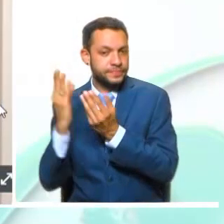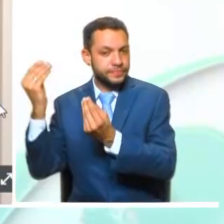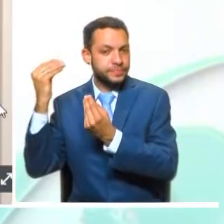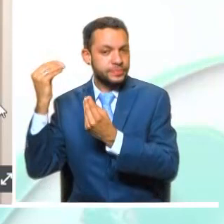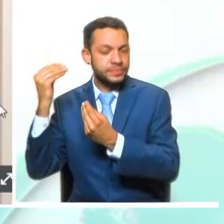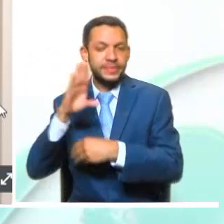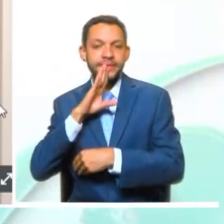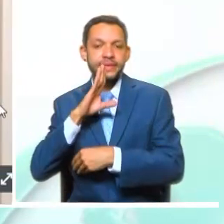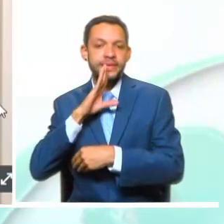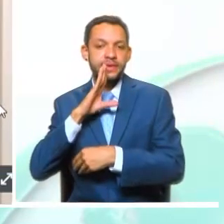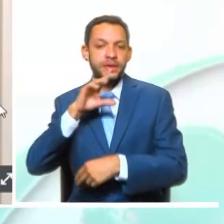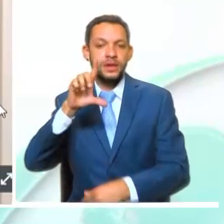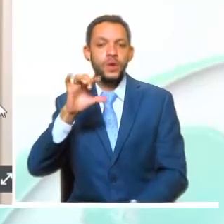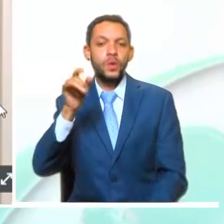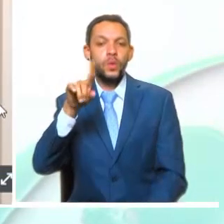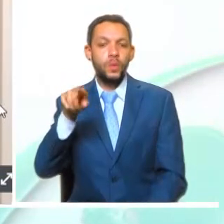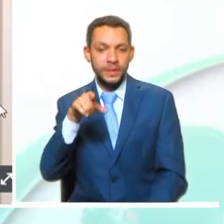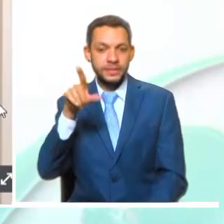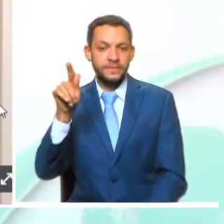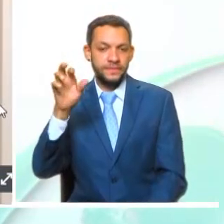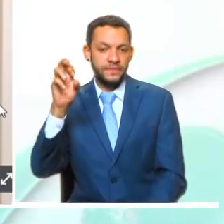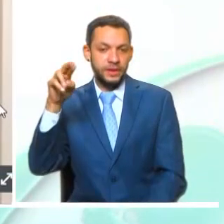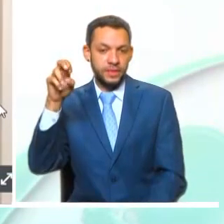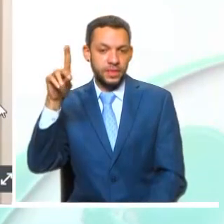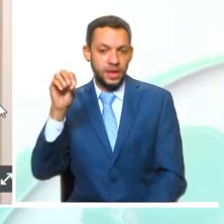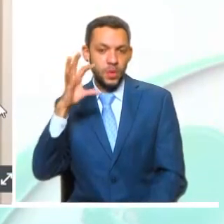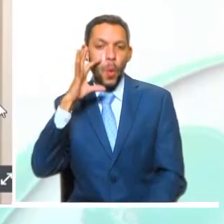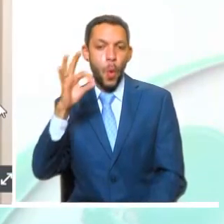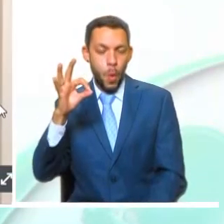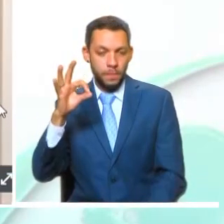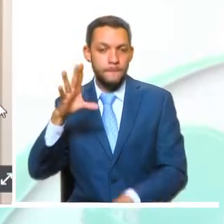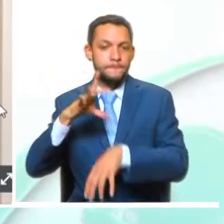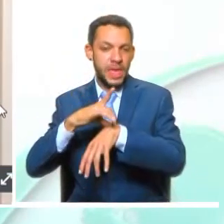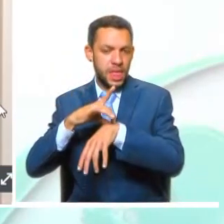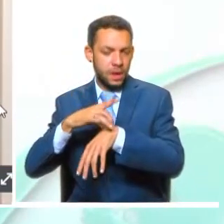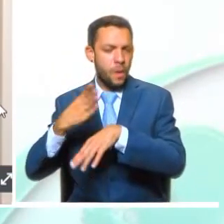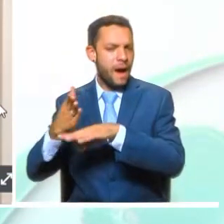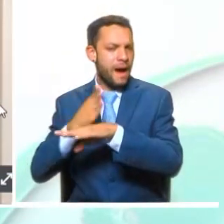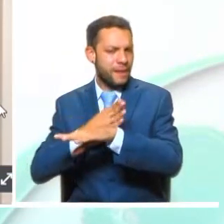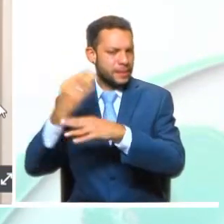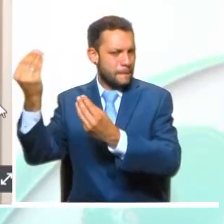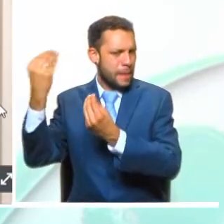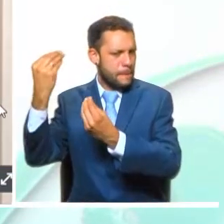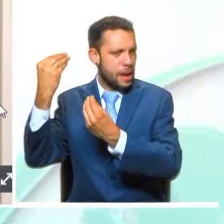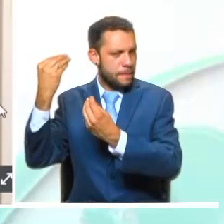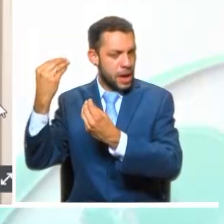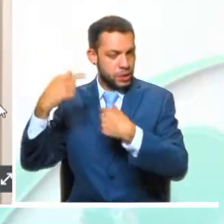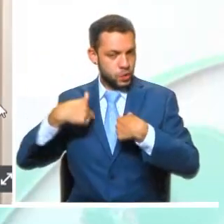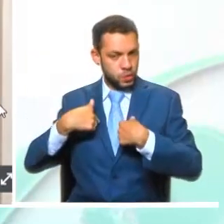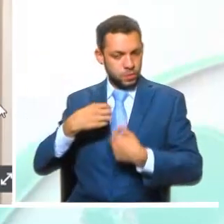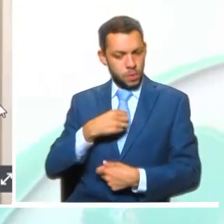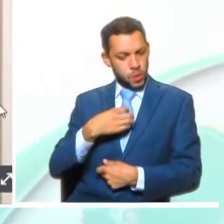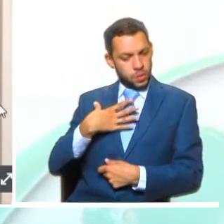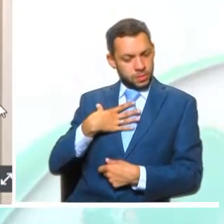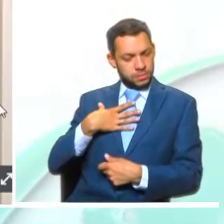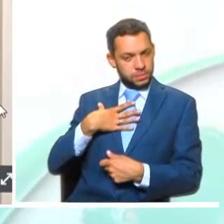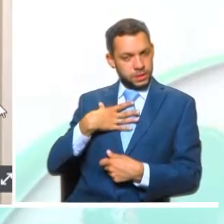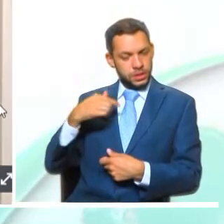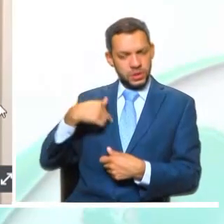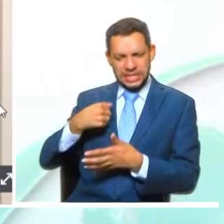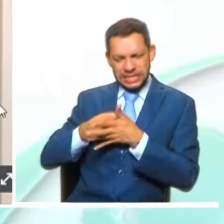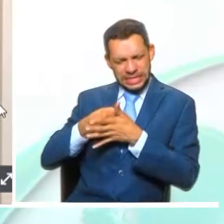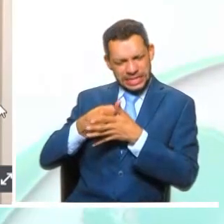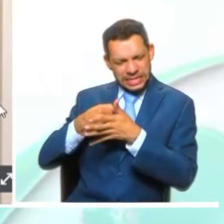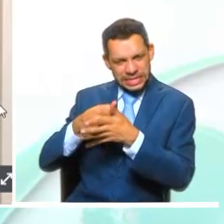uribe un hombre especialista en ese tema y después de en alguna oportunidad yo ha sido haber sido renuente a los